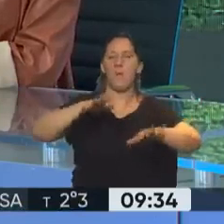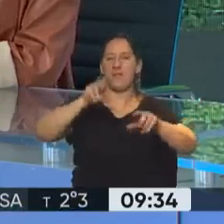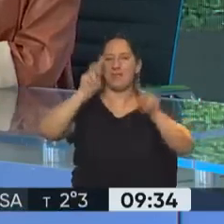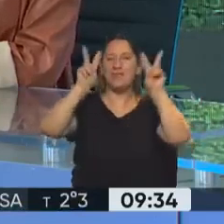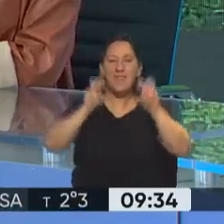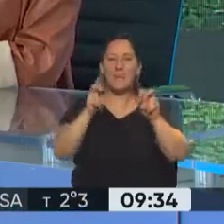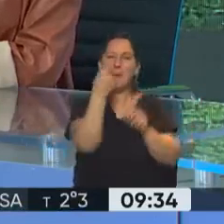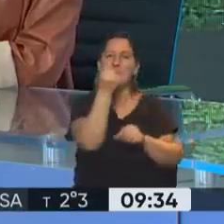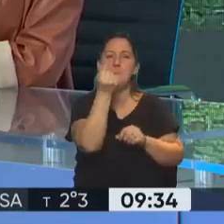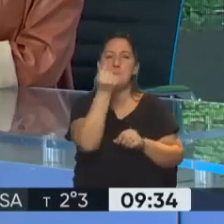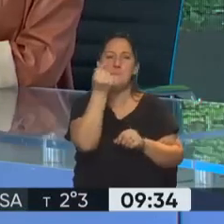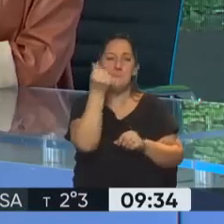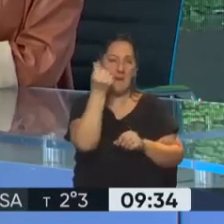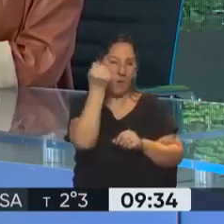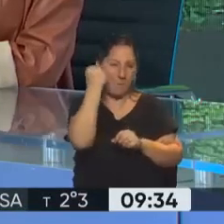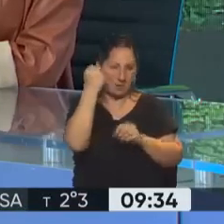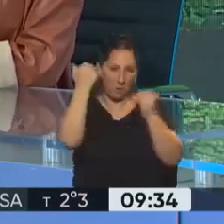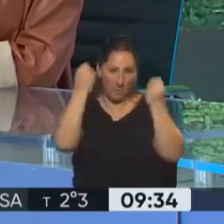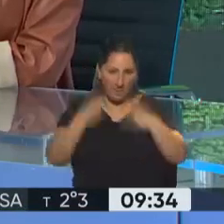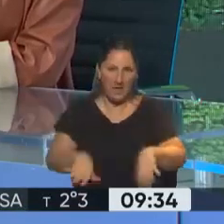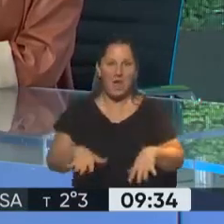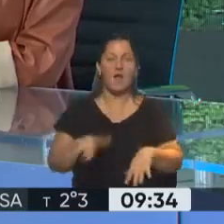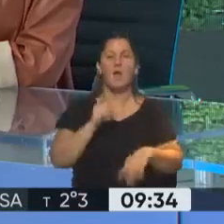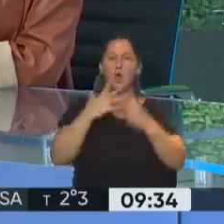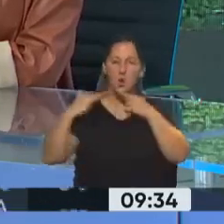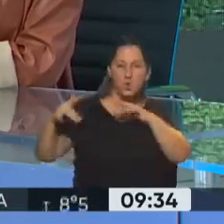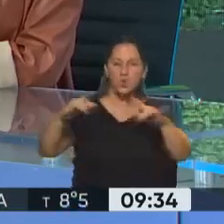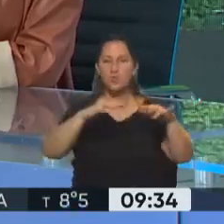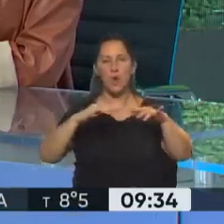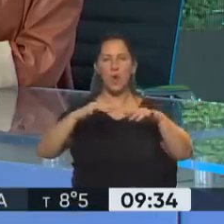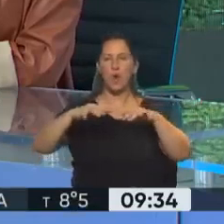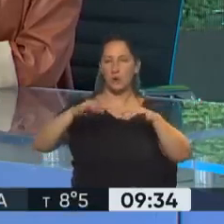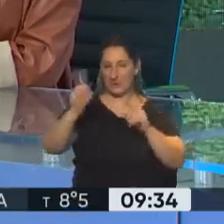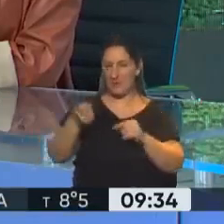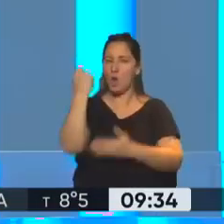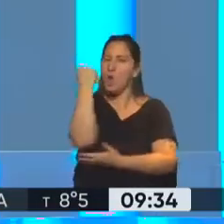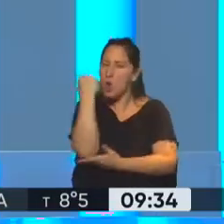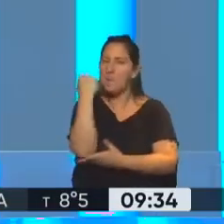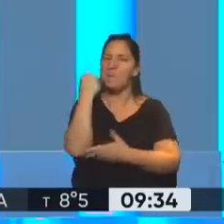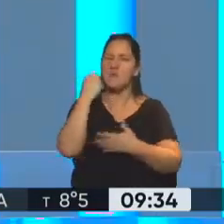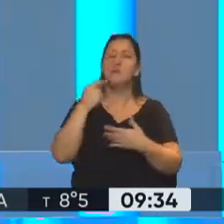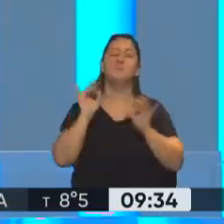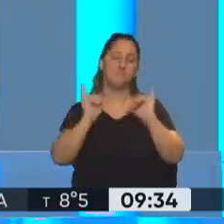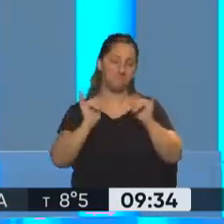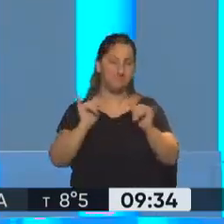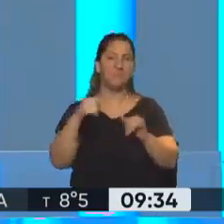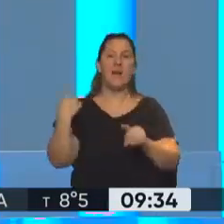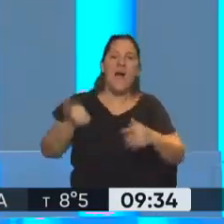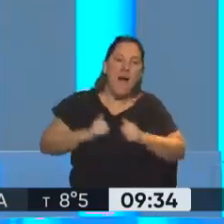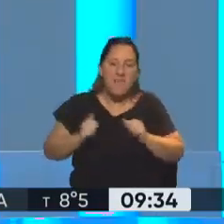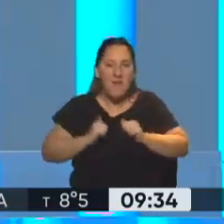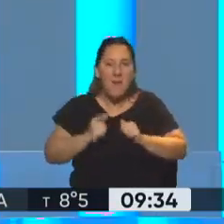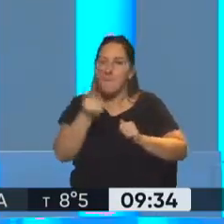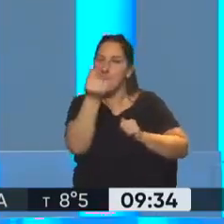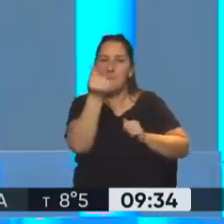generando rumores y hasta temores de movimientos políticos y económicos por eso había mucha expectativa de evaluación